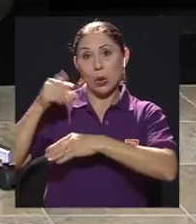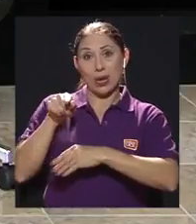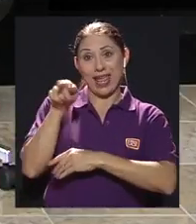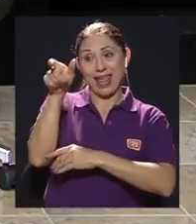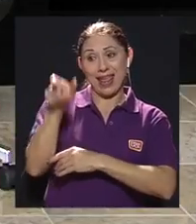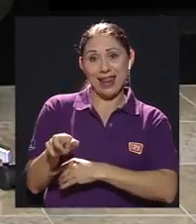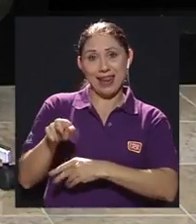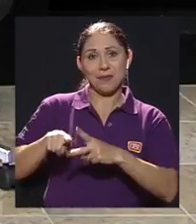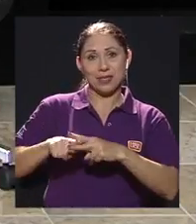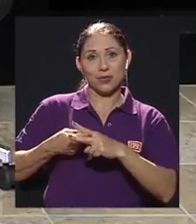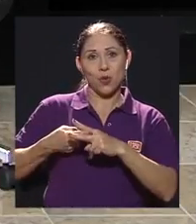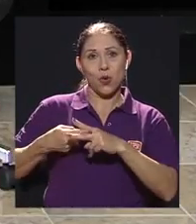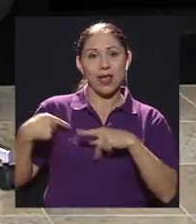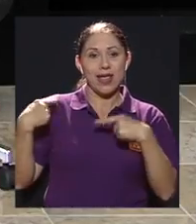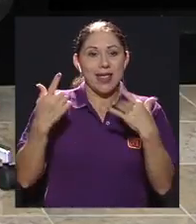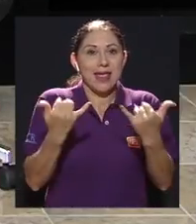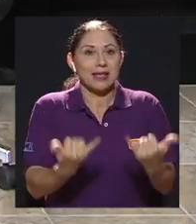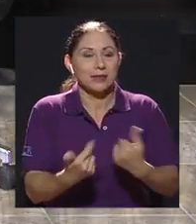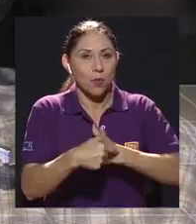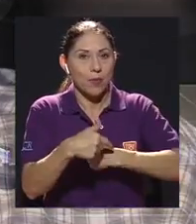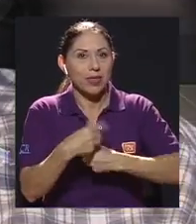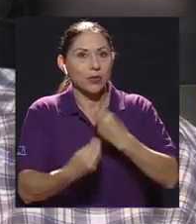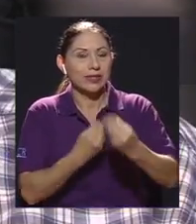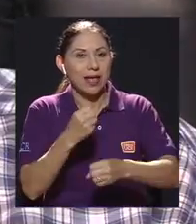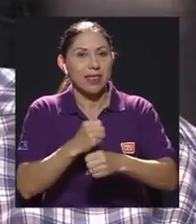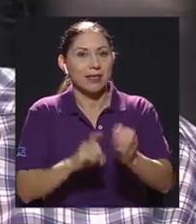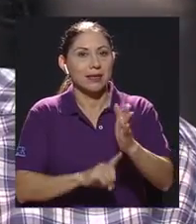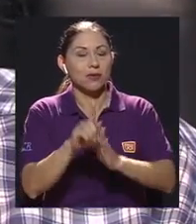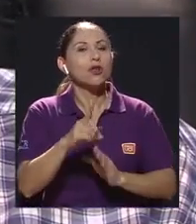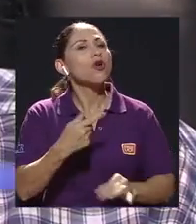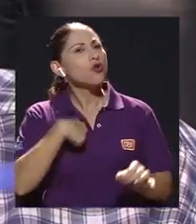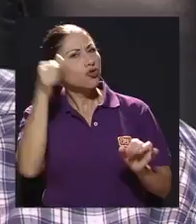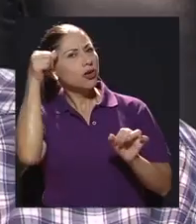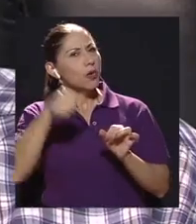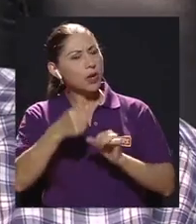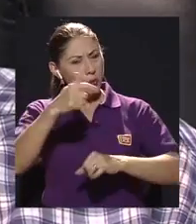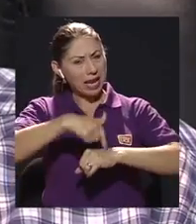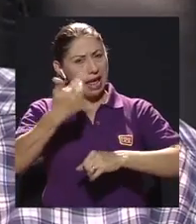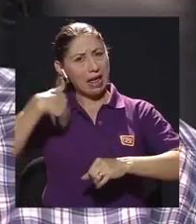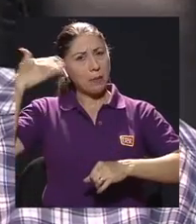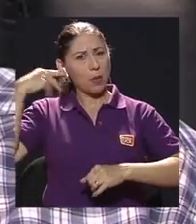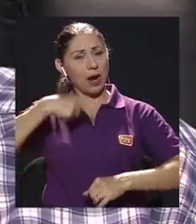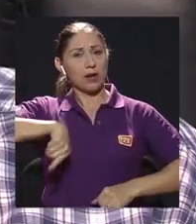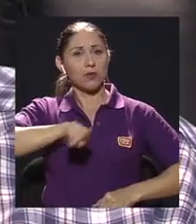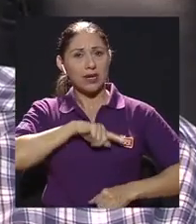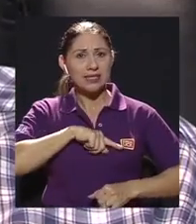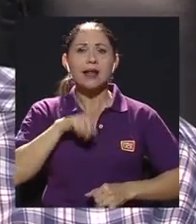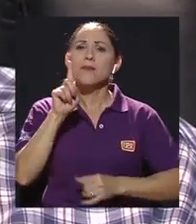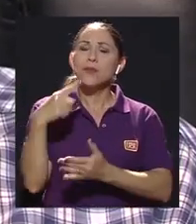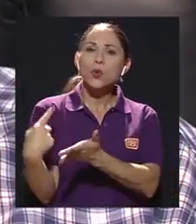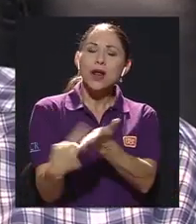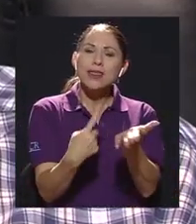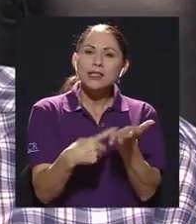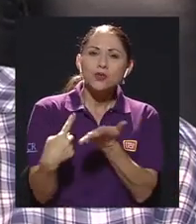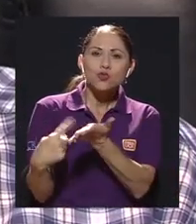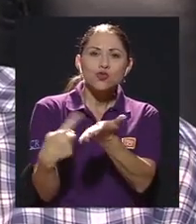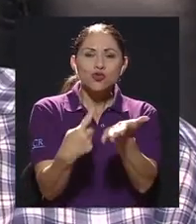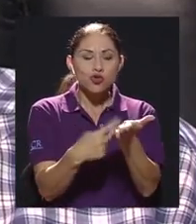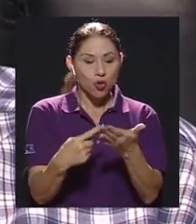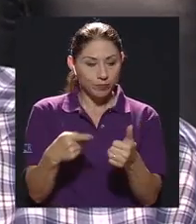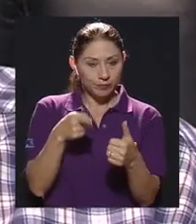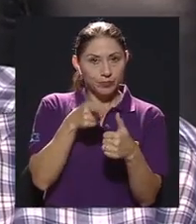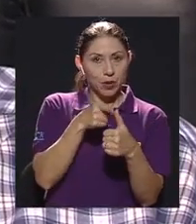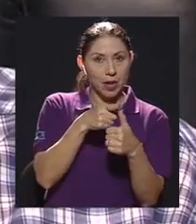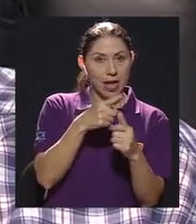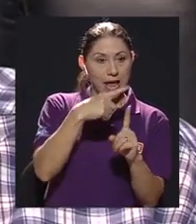él en este momento está desarrollando. Yo recuerdo que en la época nuestra había una discusión entre el